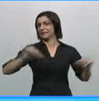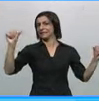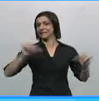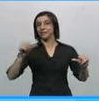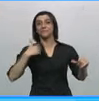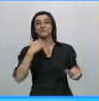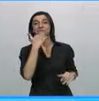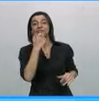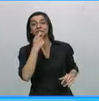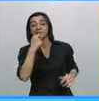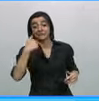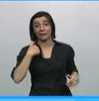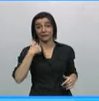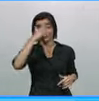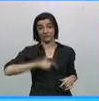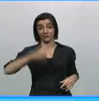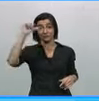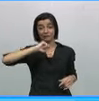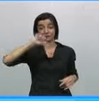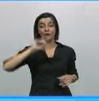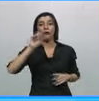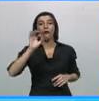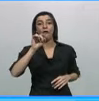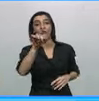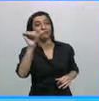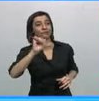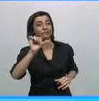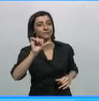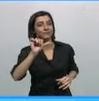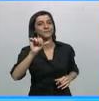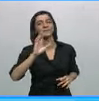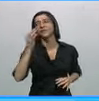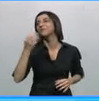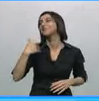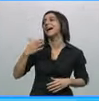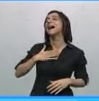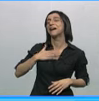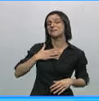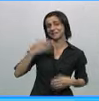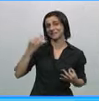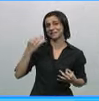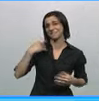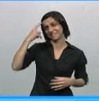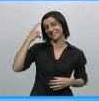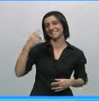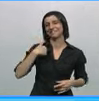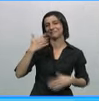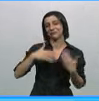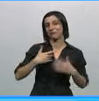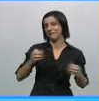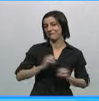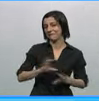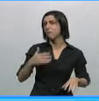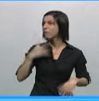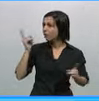lo dicen a mí o te lo dicen a vos. Me lo dicen a mí. A él, no es para usted, Pastor. Me lo dicen a mí, Pastor, me lo dicen a mí. Pero igual yo me tengo fe, me tengo confianza.